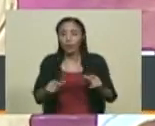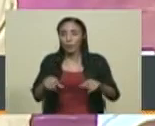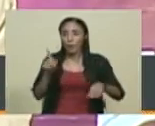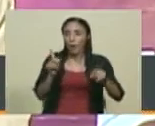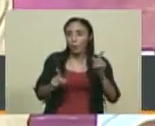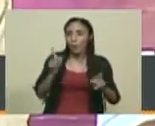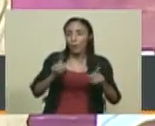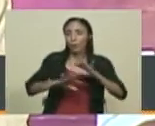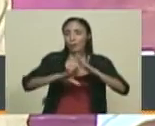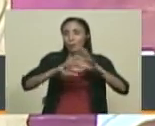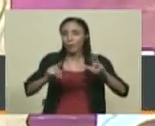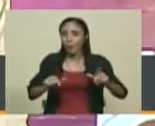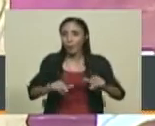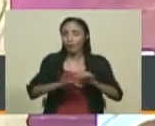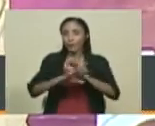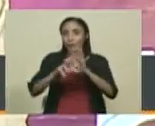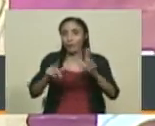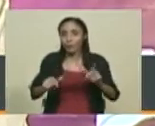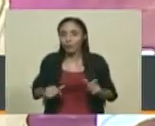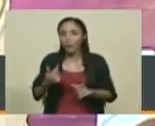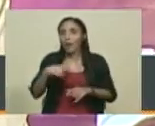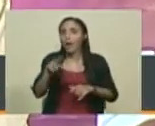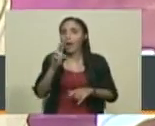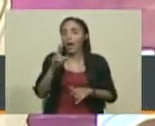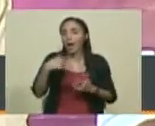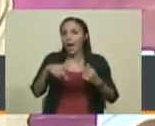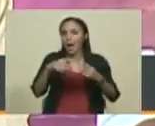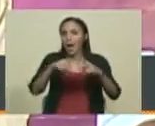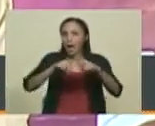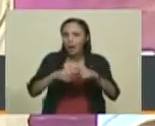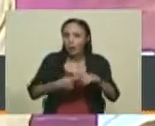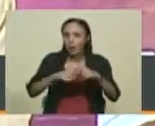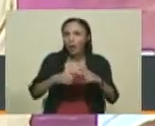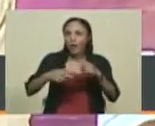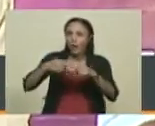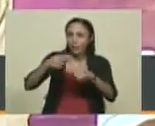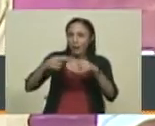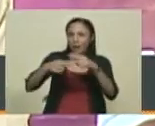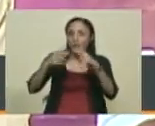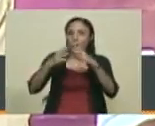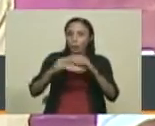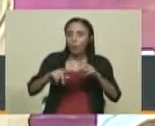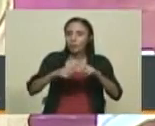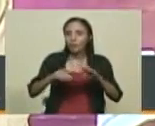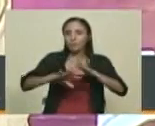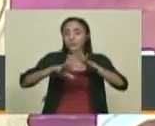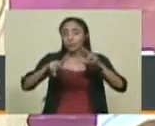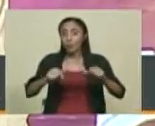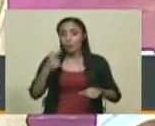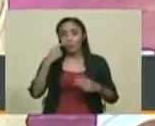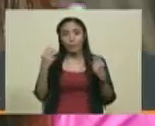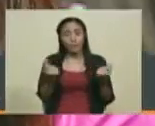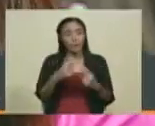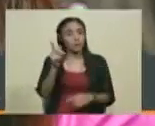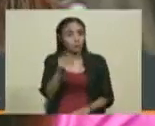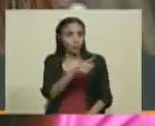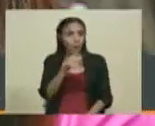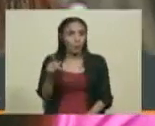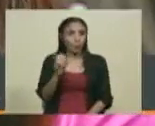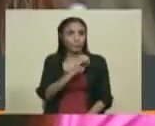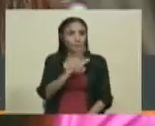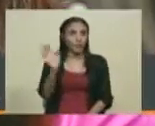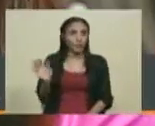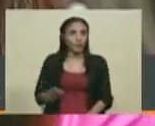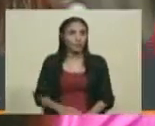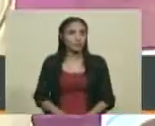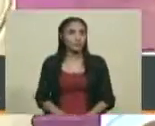allá, que se llevan los instrumentos de trabajo, las herramientas de trabajo, ¿o no?